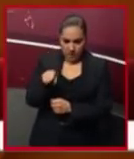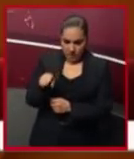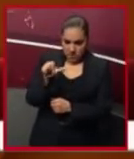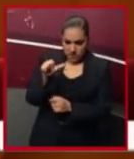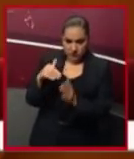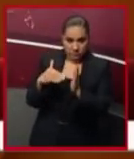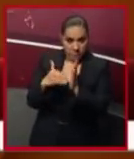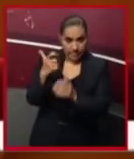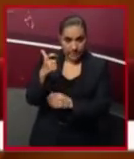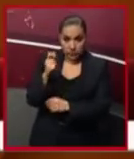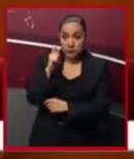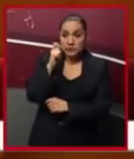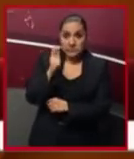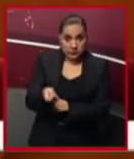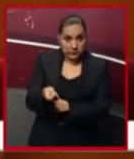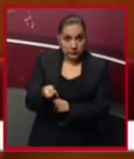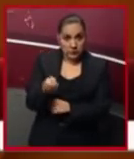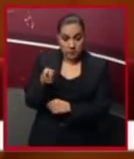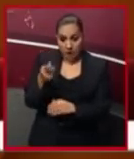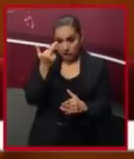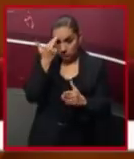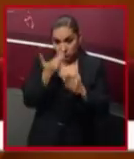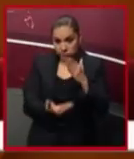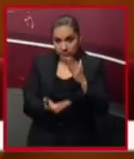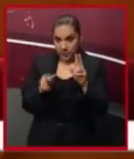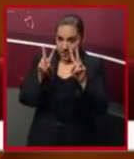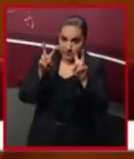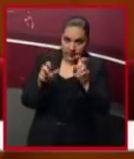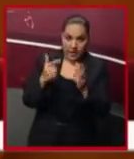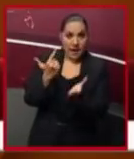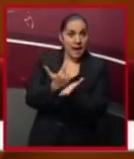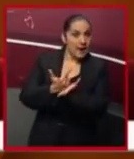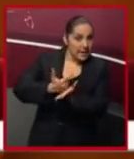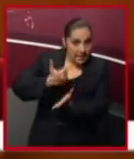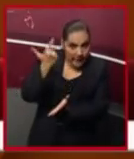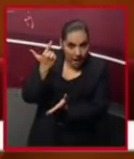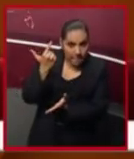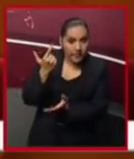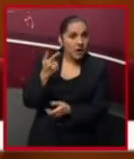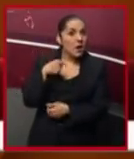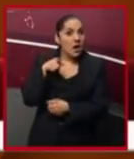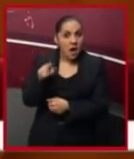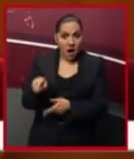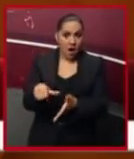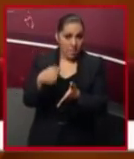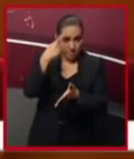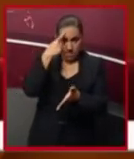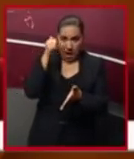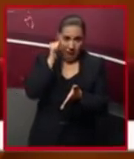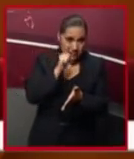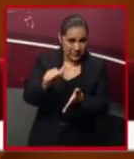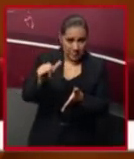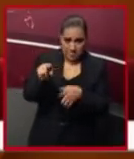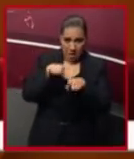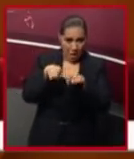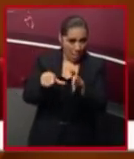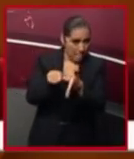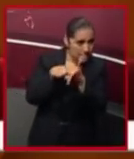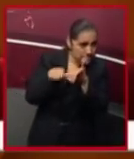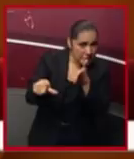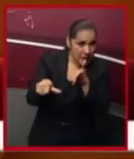como falta grave y luego inhabilitar permanentemente por eso,